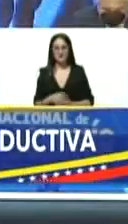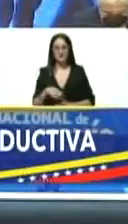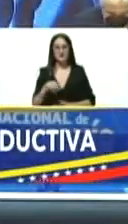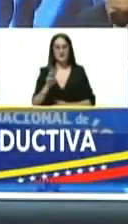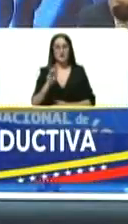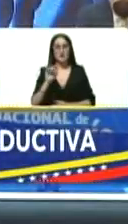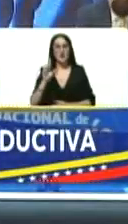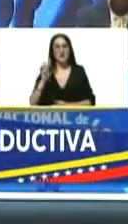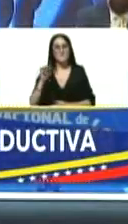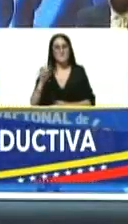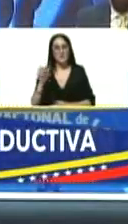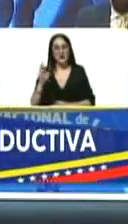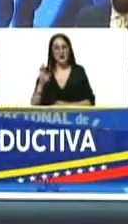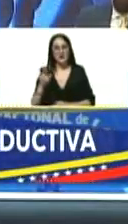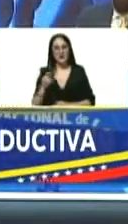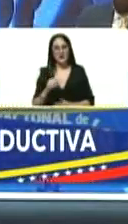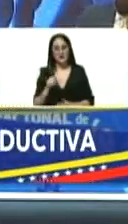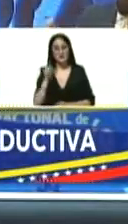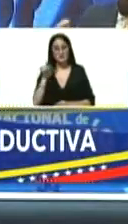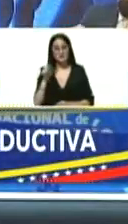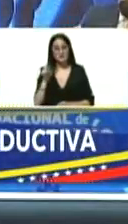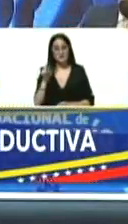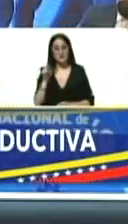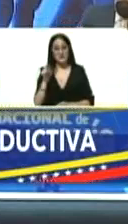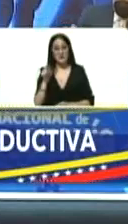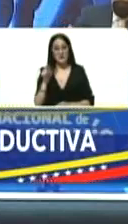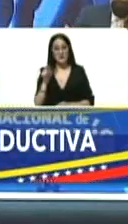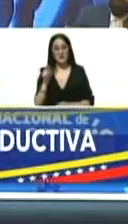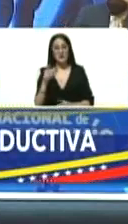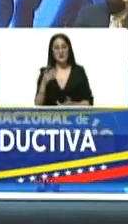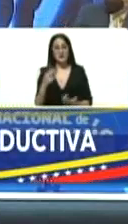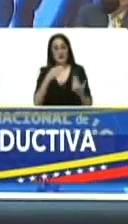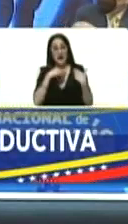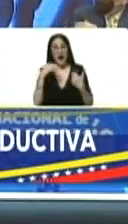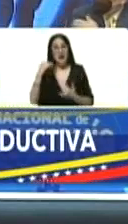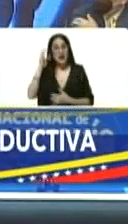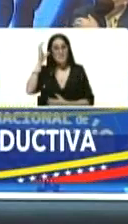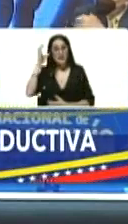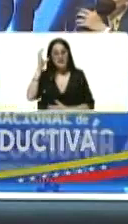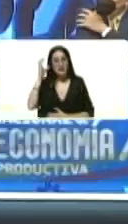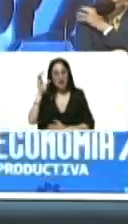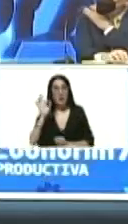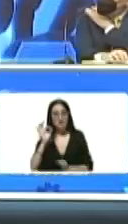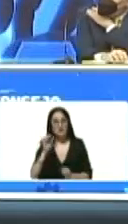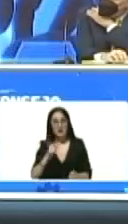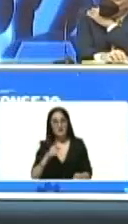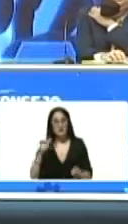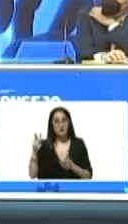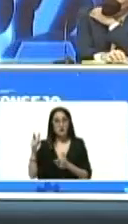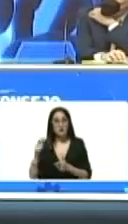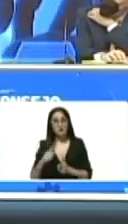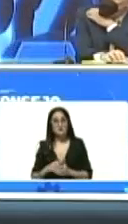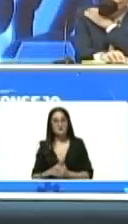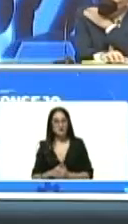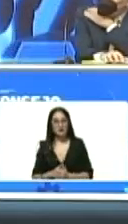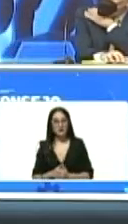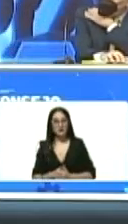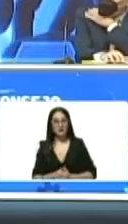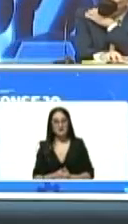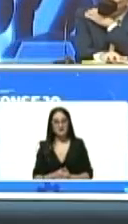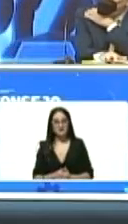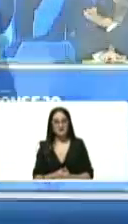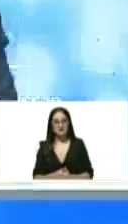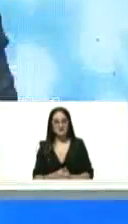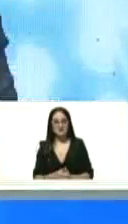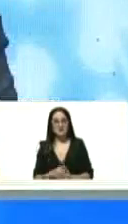Wilmar Castro. Tiene la capacidad productiva para exportar, primero siempre satisfacer la necesidad interna